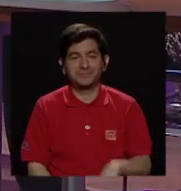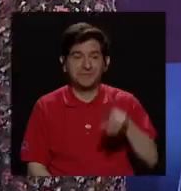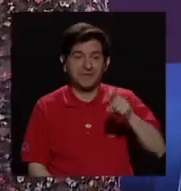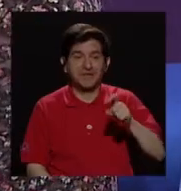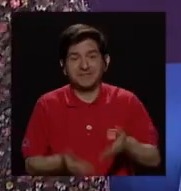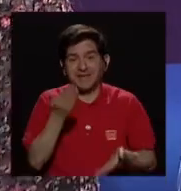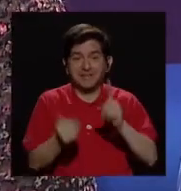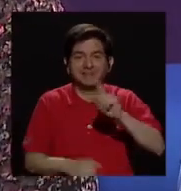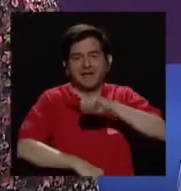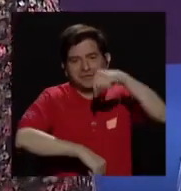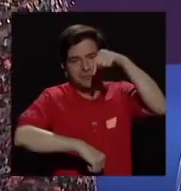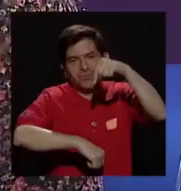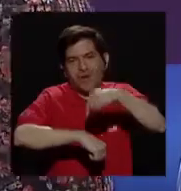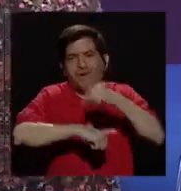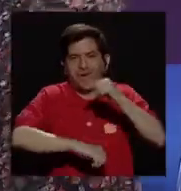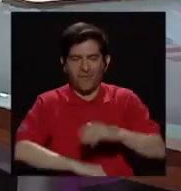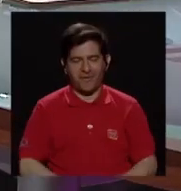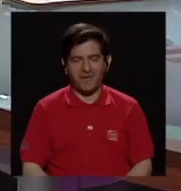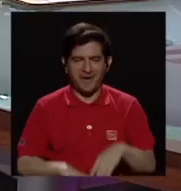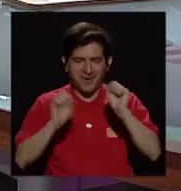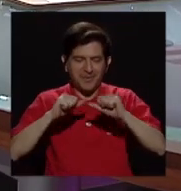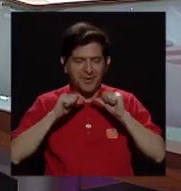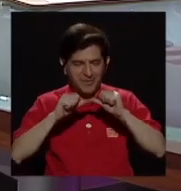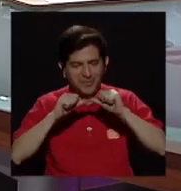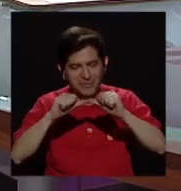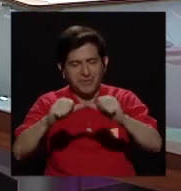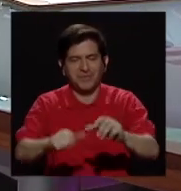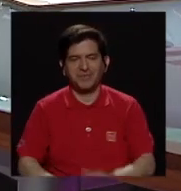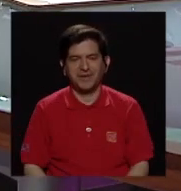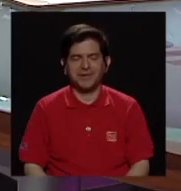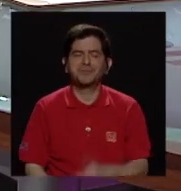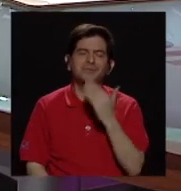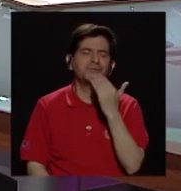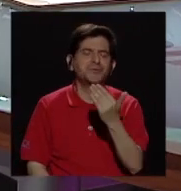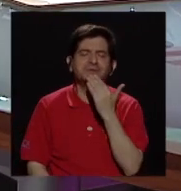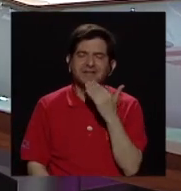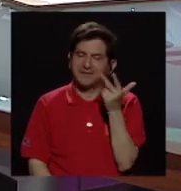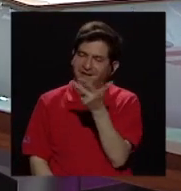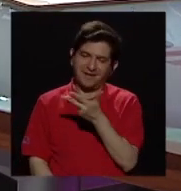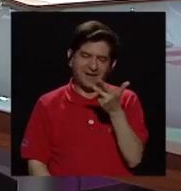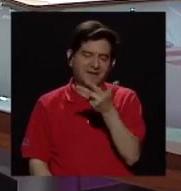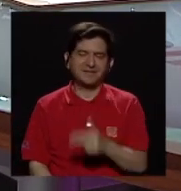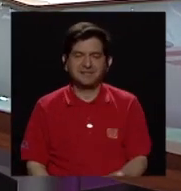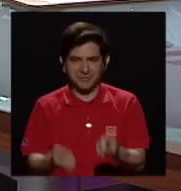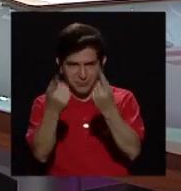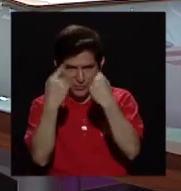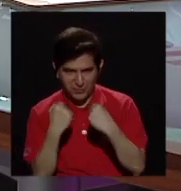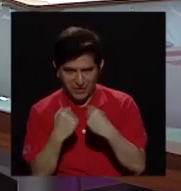mínimo una hora para continuar. Sin más, agradecerles a ustedes por su bella